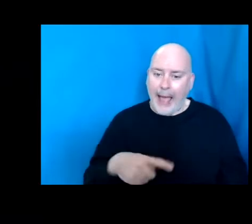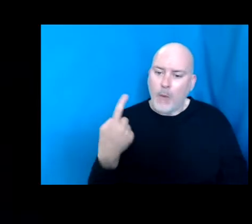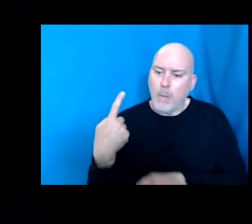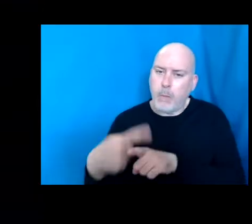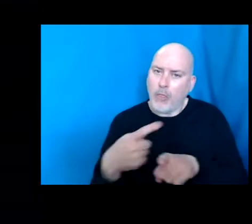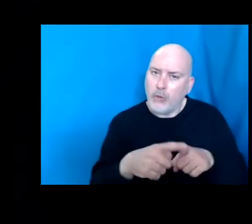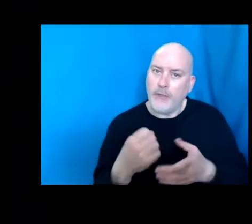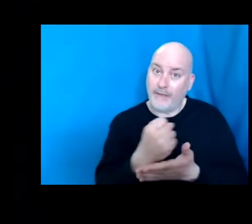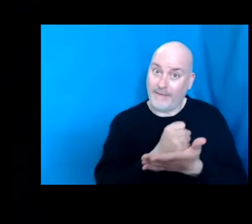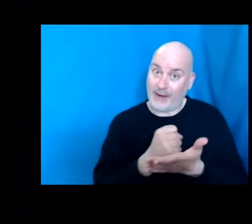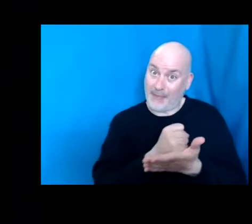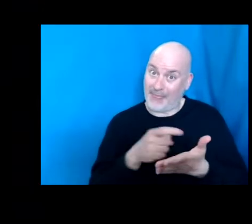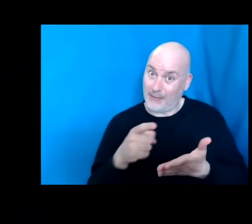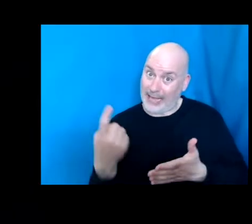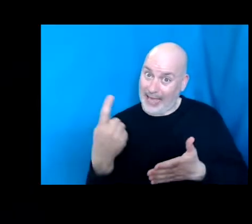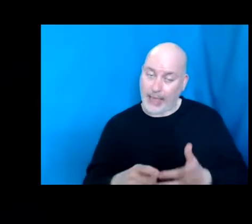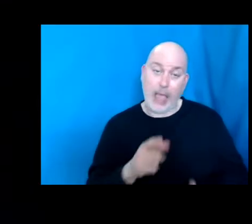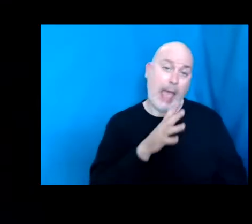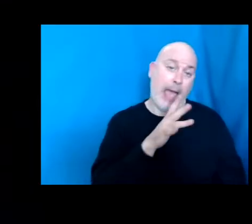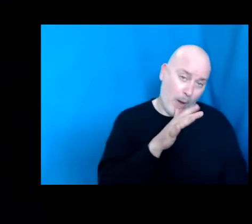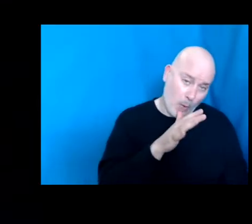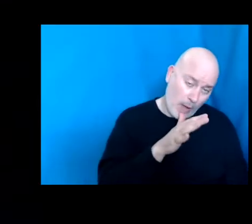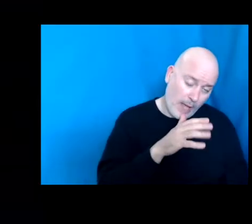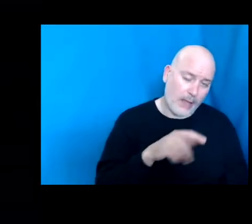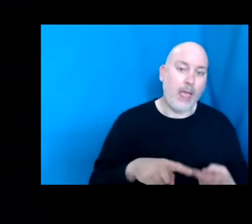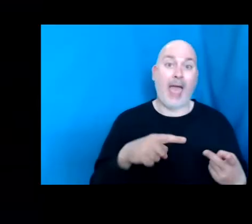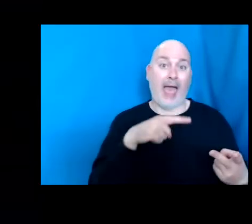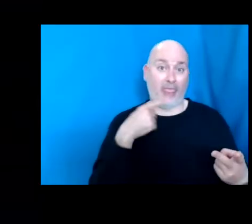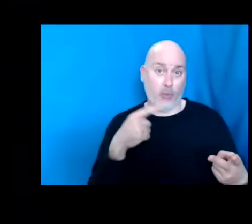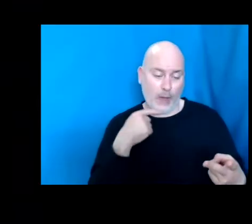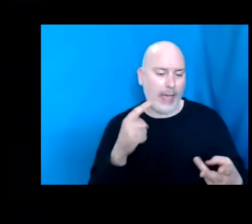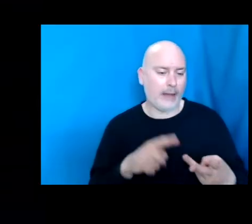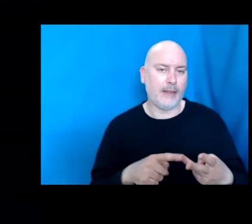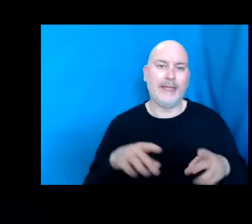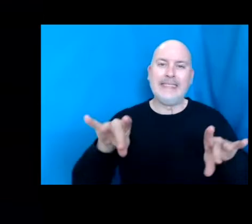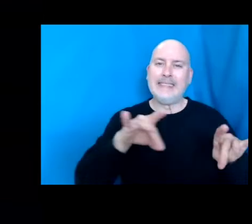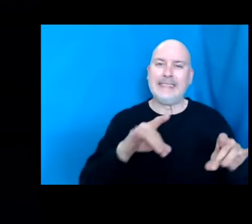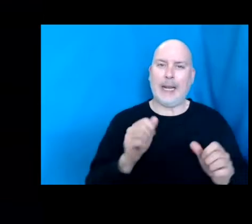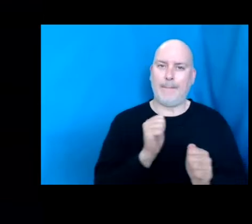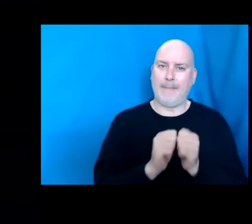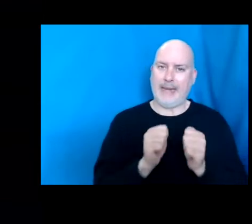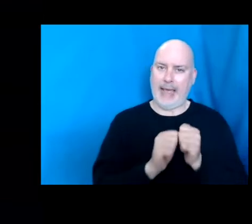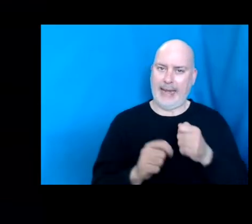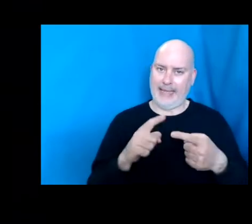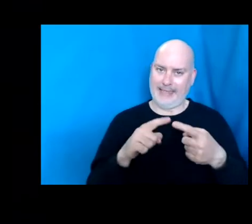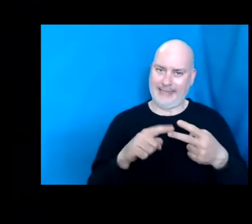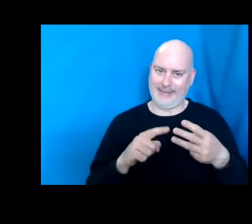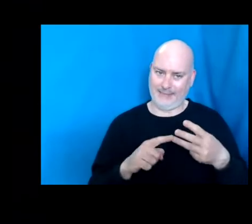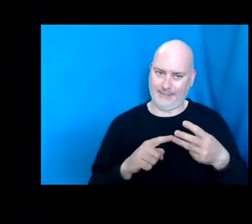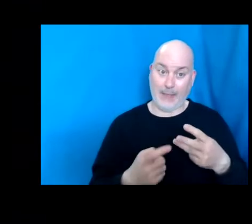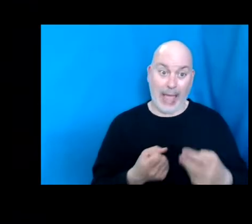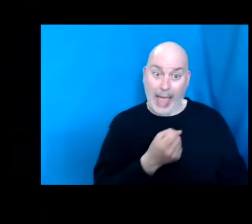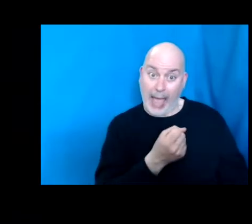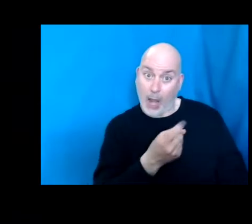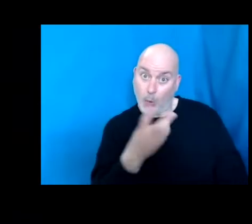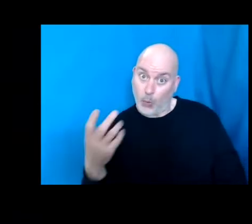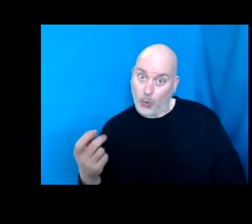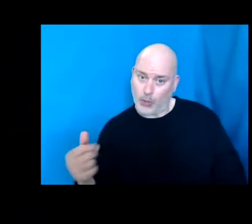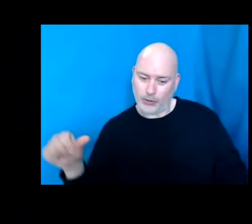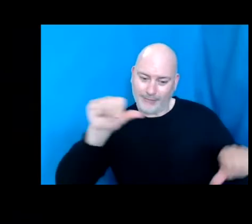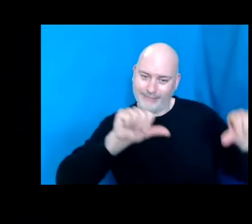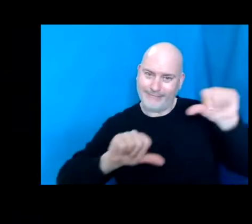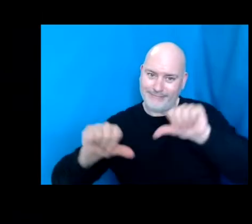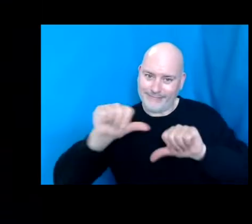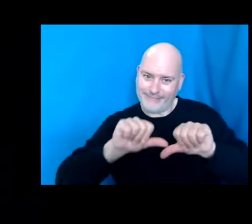que contienen principalmente agua, azúcar y sales minerales. Algunas de estas preparaciones